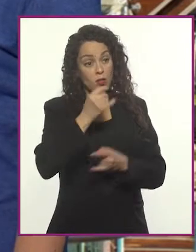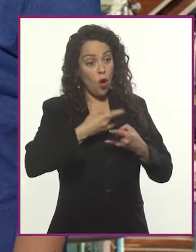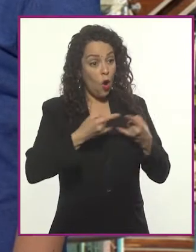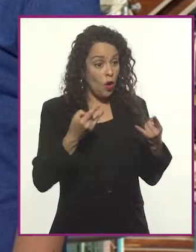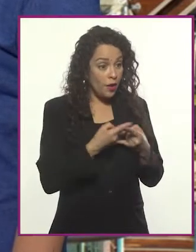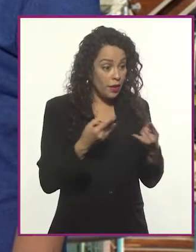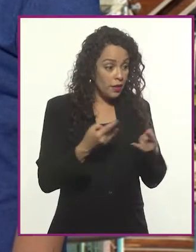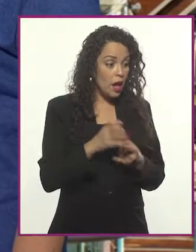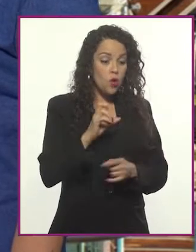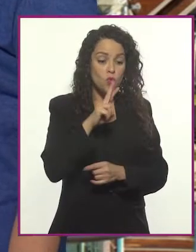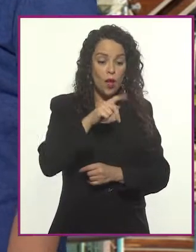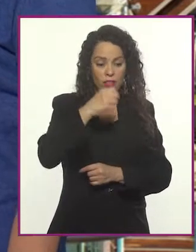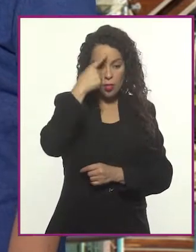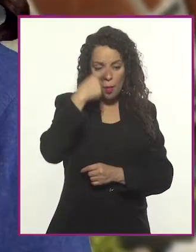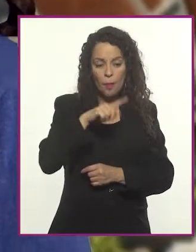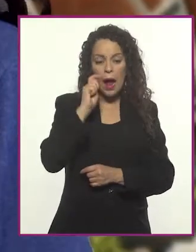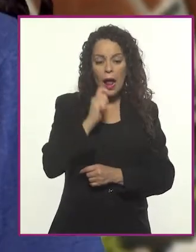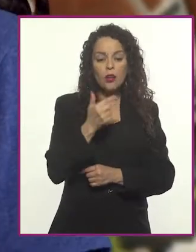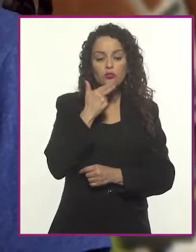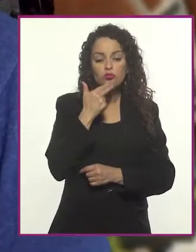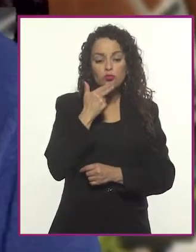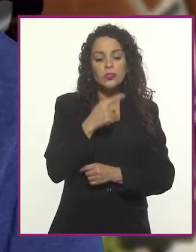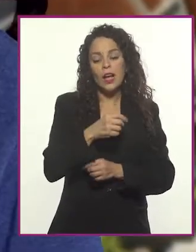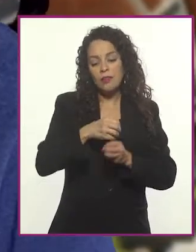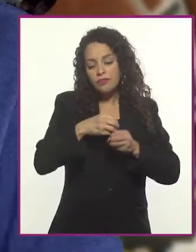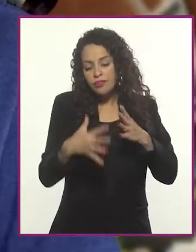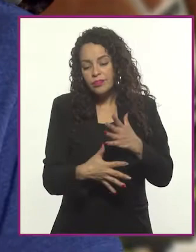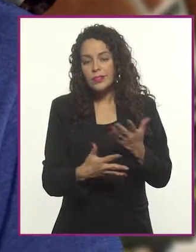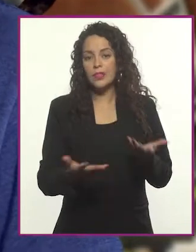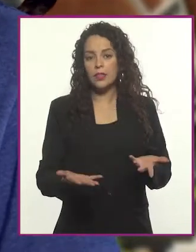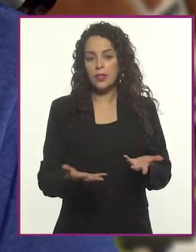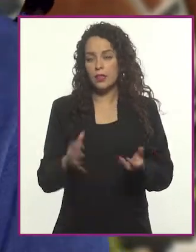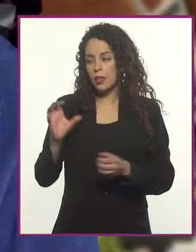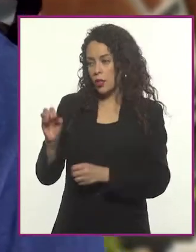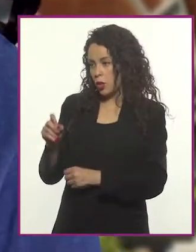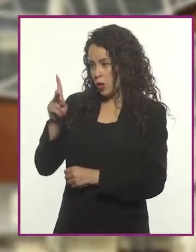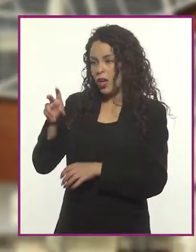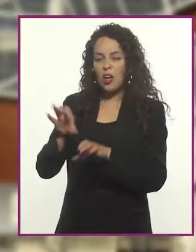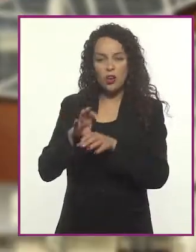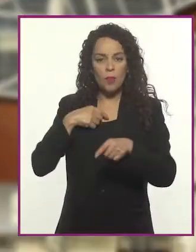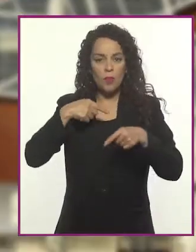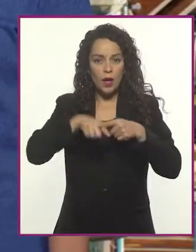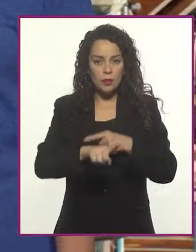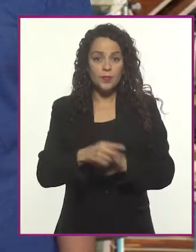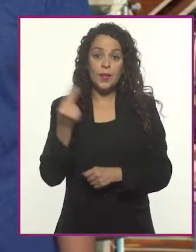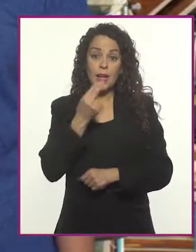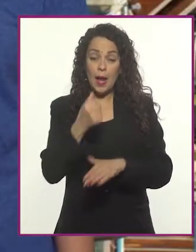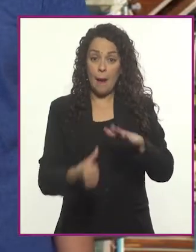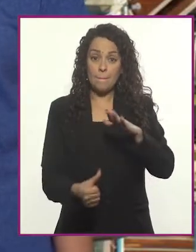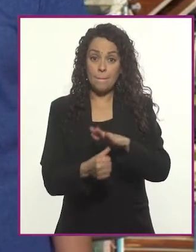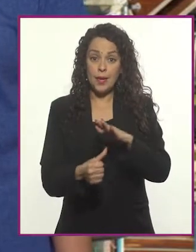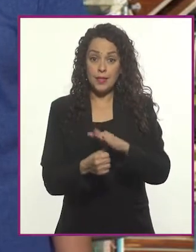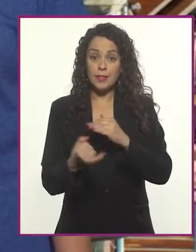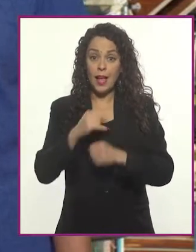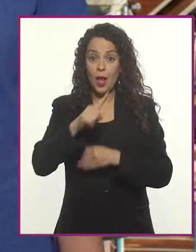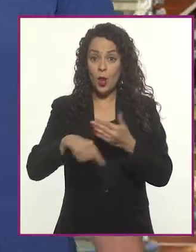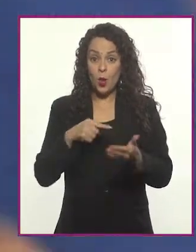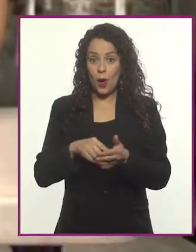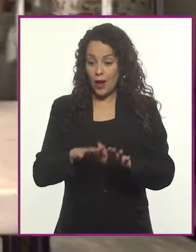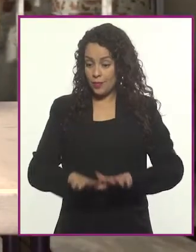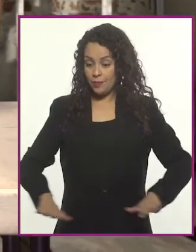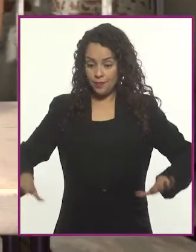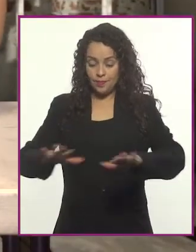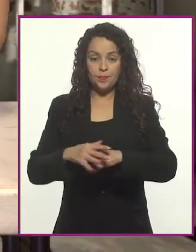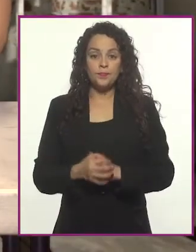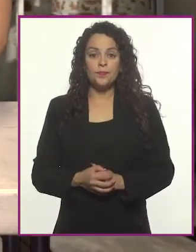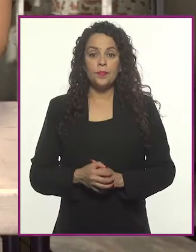cuento que lo usa como pretexto. Ok. ¿Y por dónde empezamos? Vamos a necesitar una mesa y espacio.